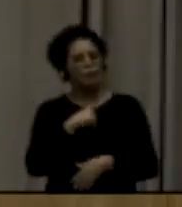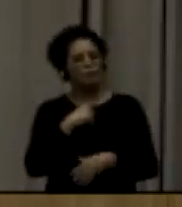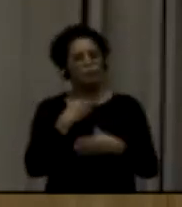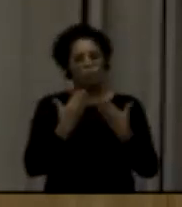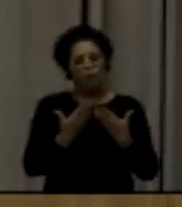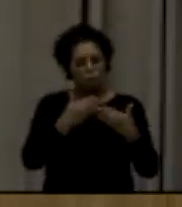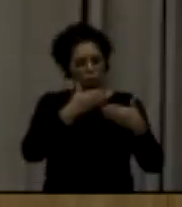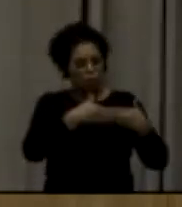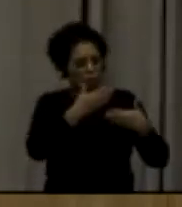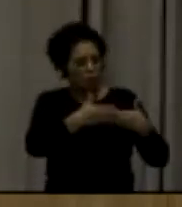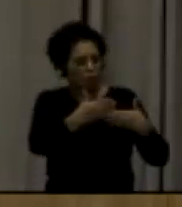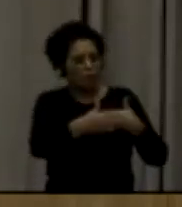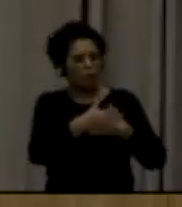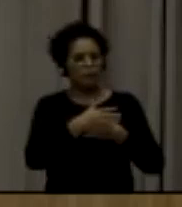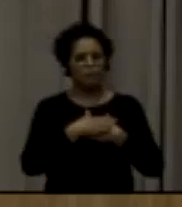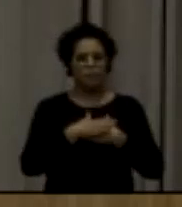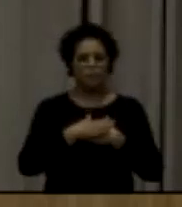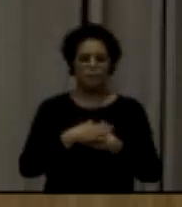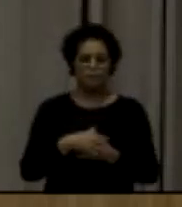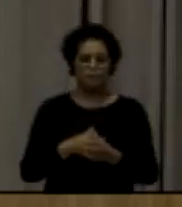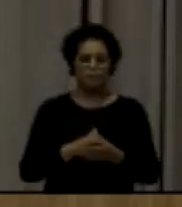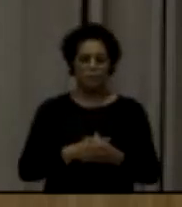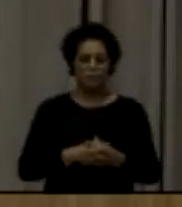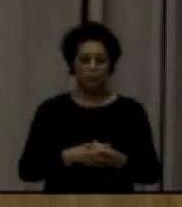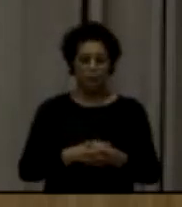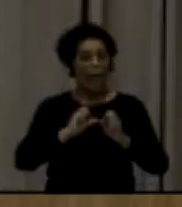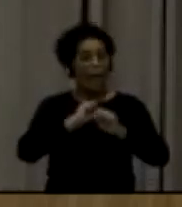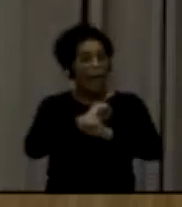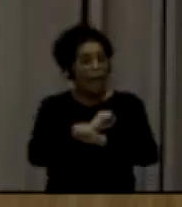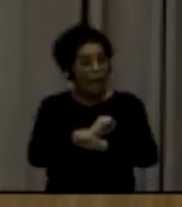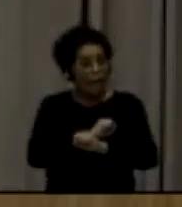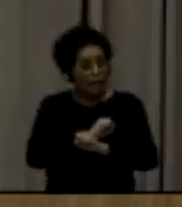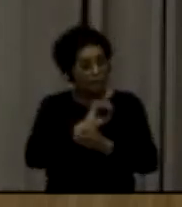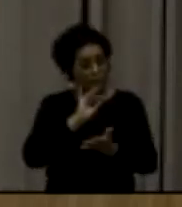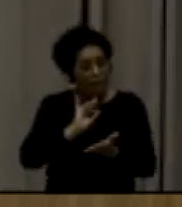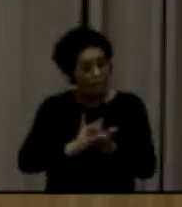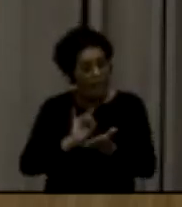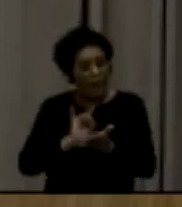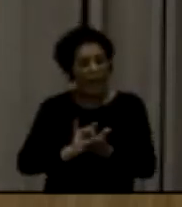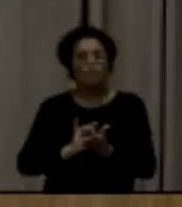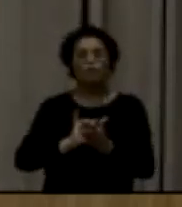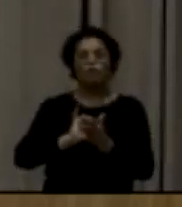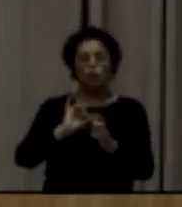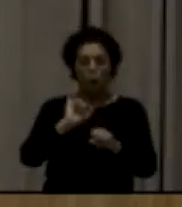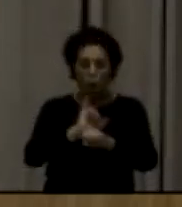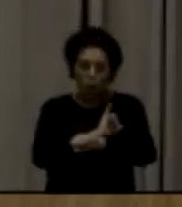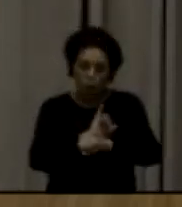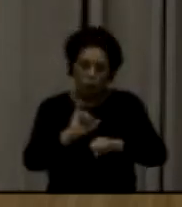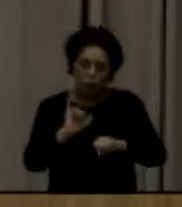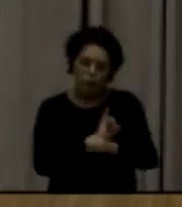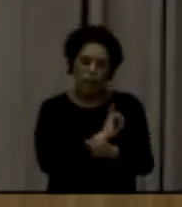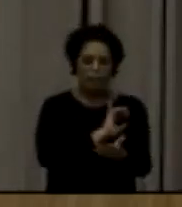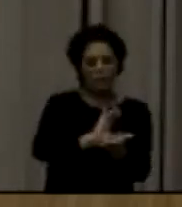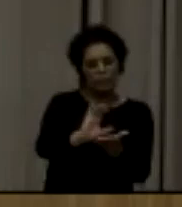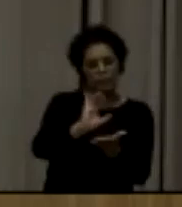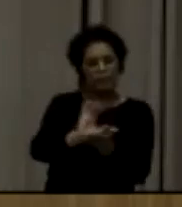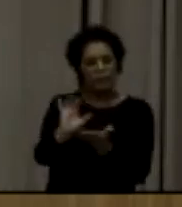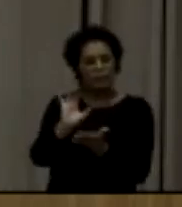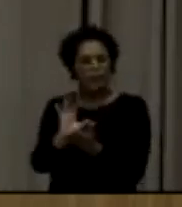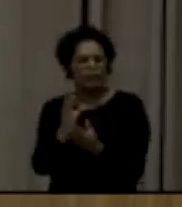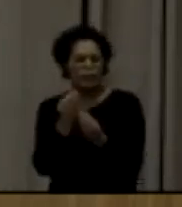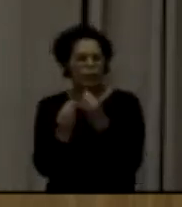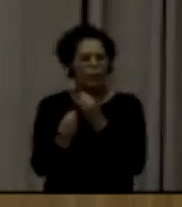aspectos luego un otra forma de apropiación de los recursos públicos ha sido por el tema